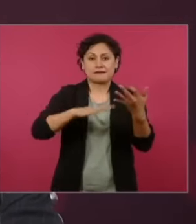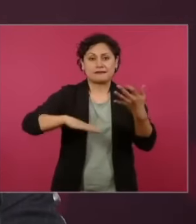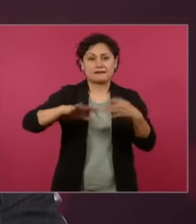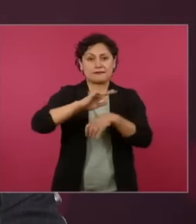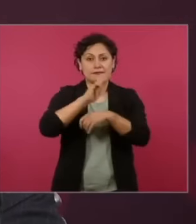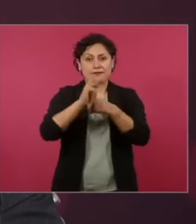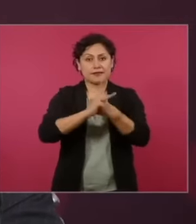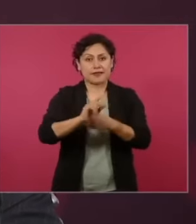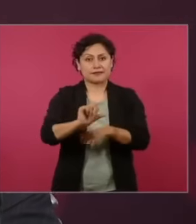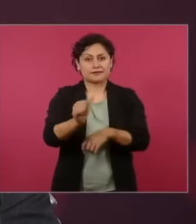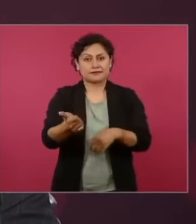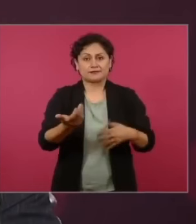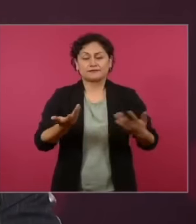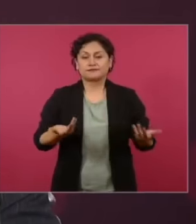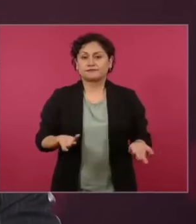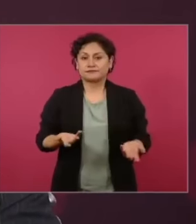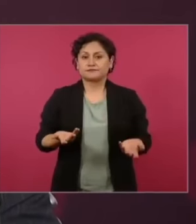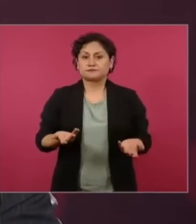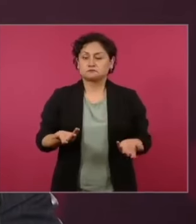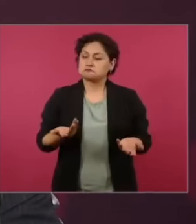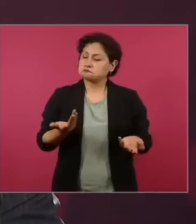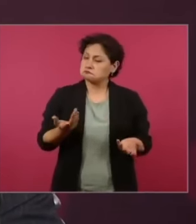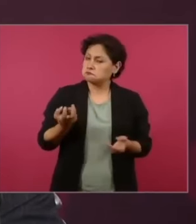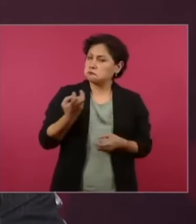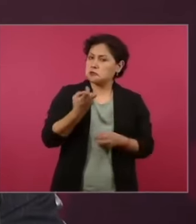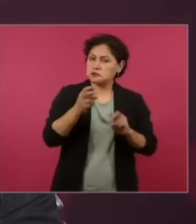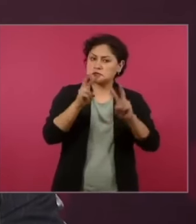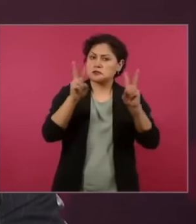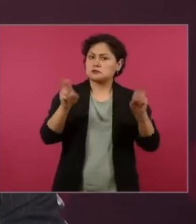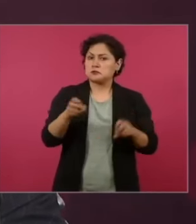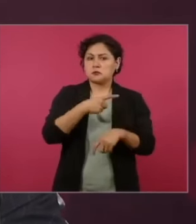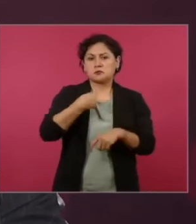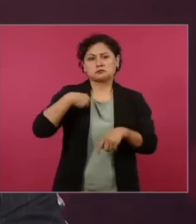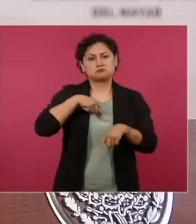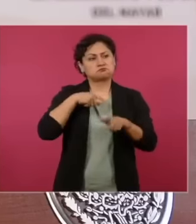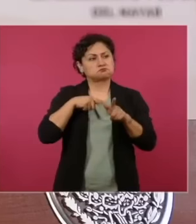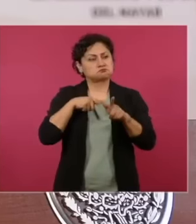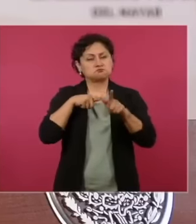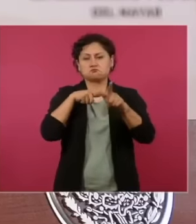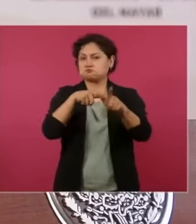Entonces vamos a seguir con lo mismo